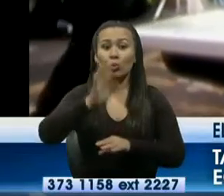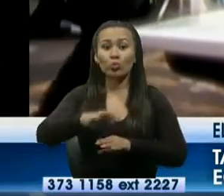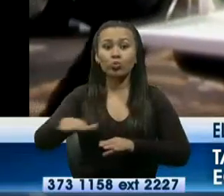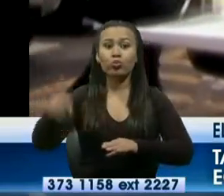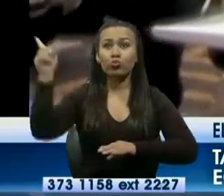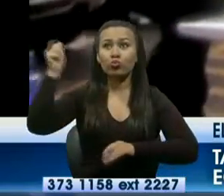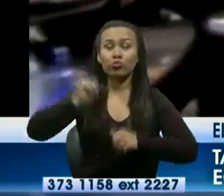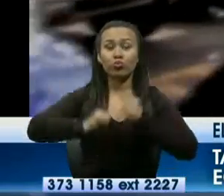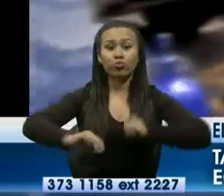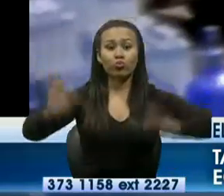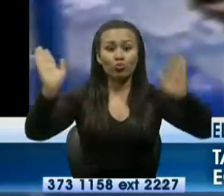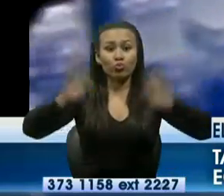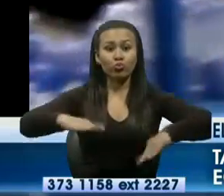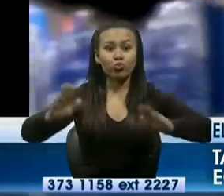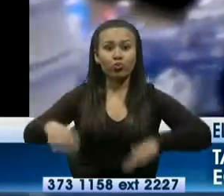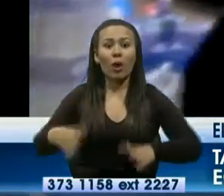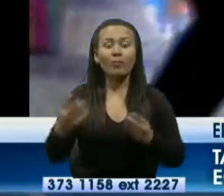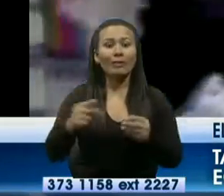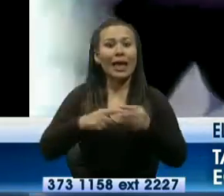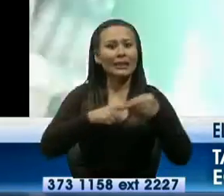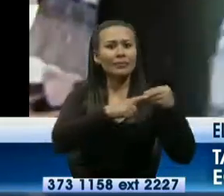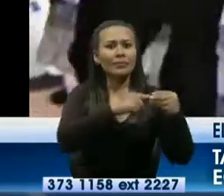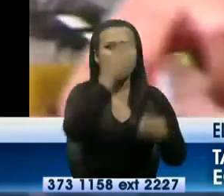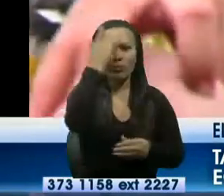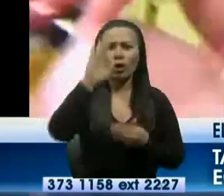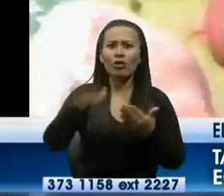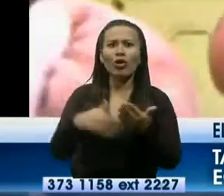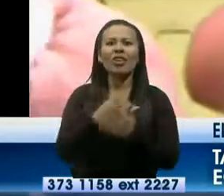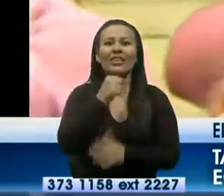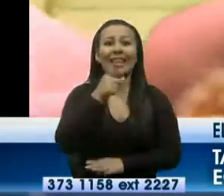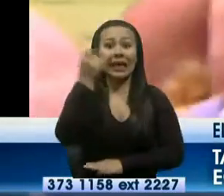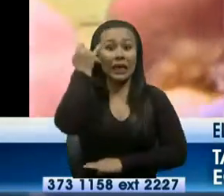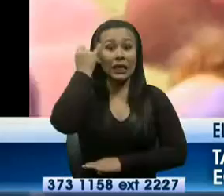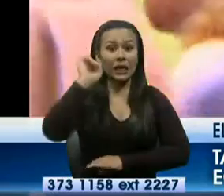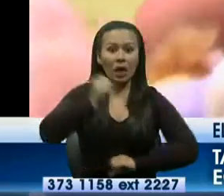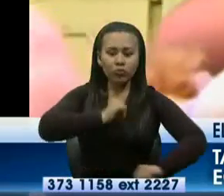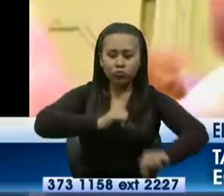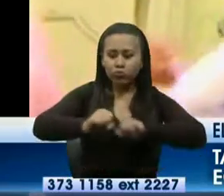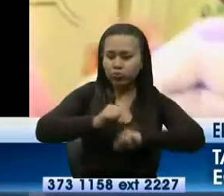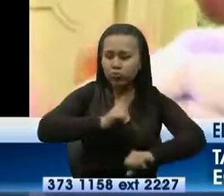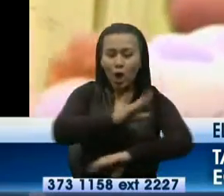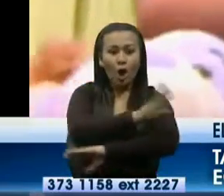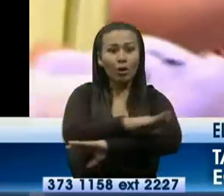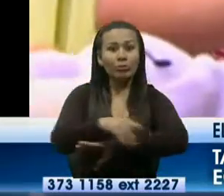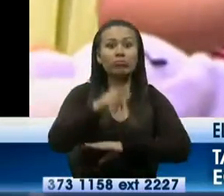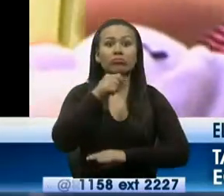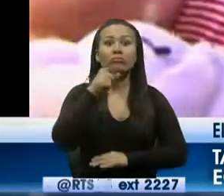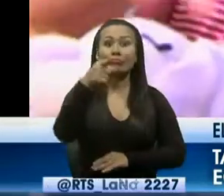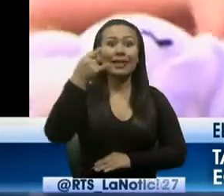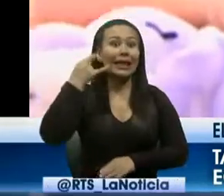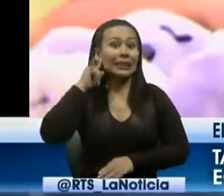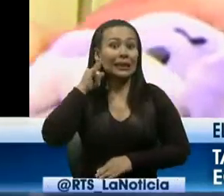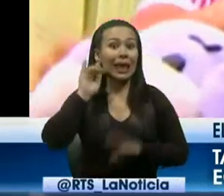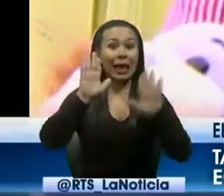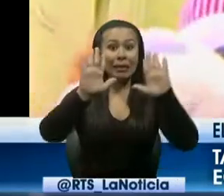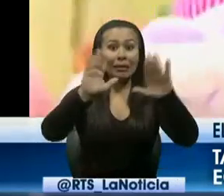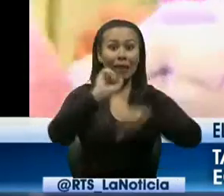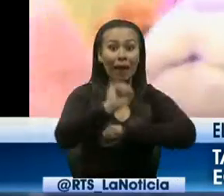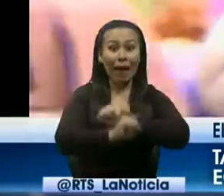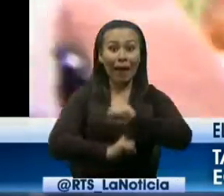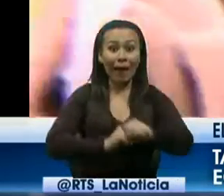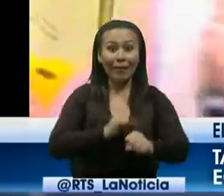terremoto. Y digo especial porque todo fue idea, gestión y recolección de esta pequeña de 10 años de